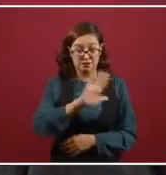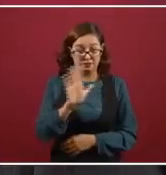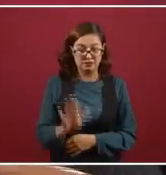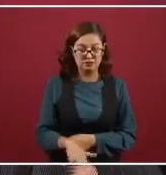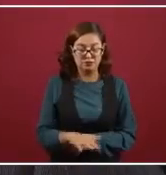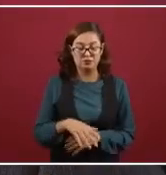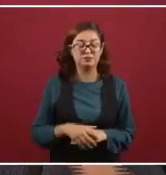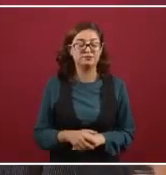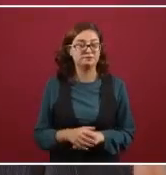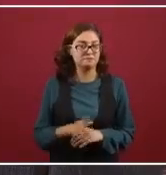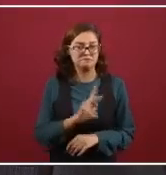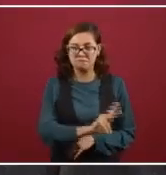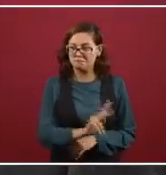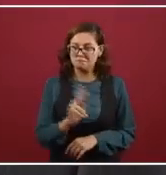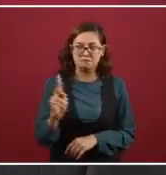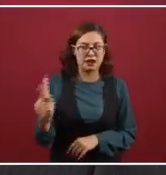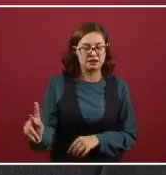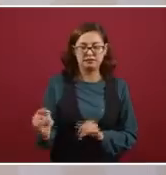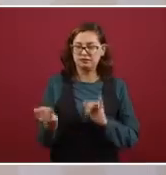porque además